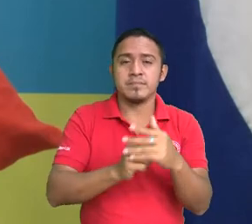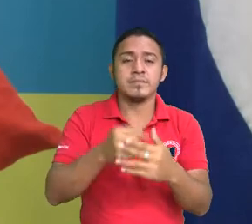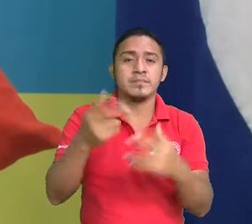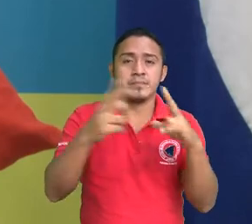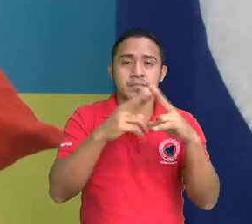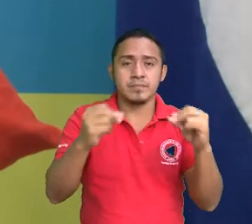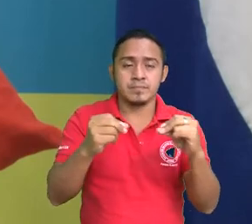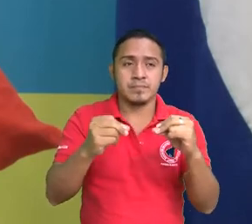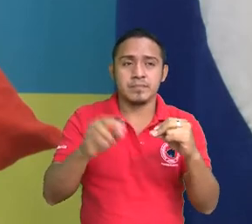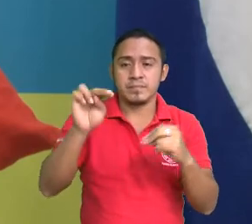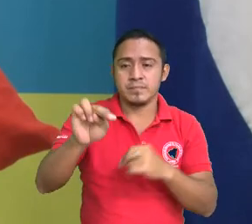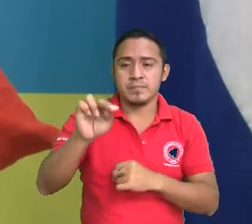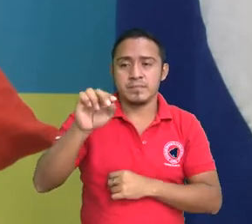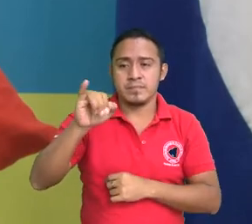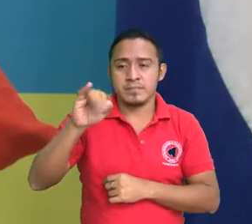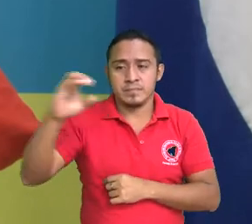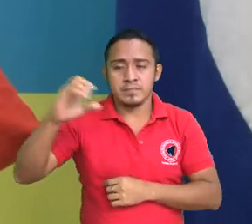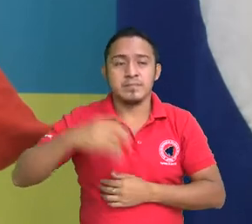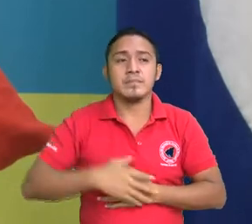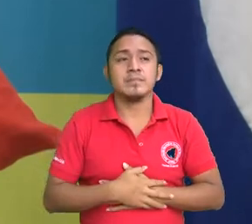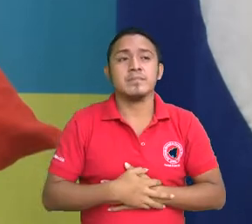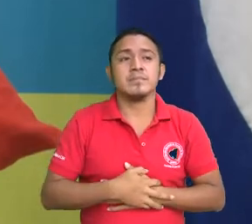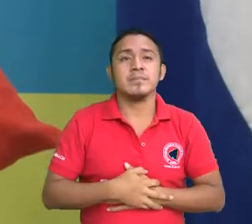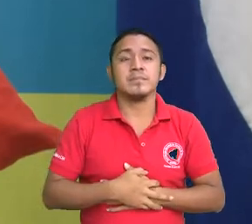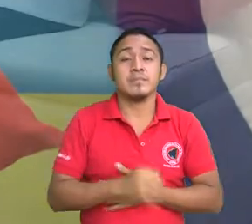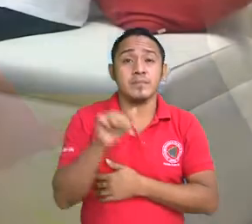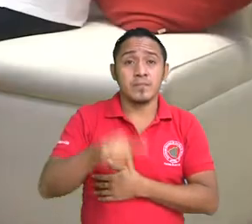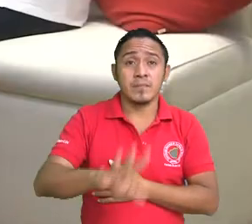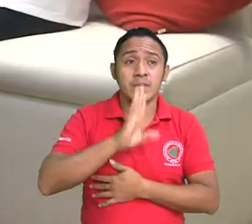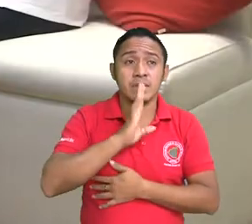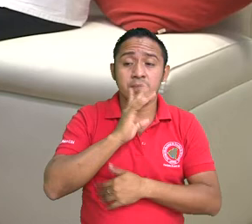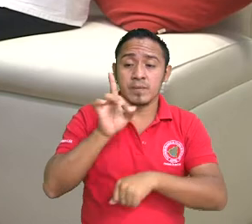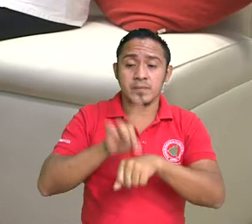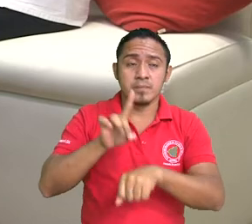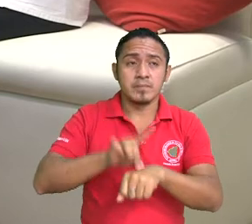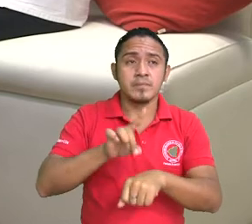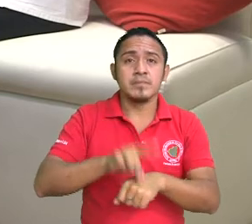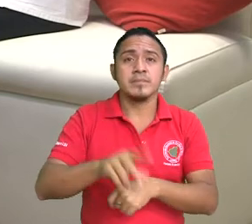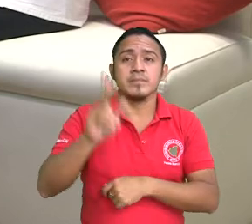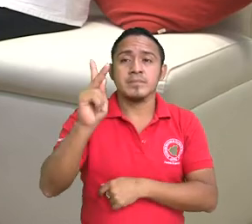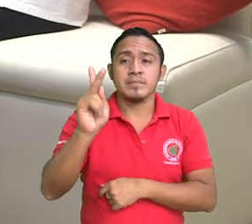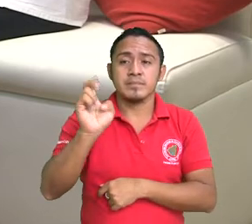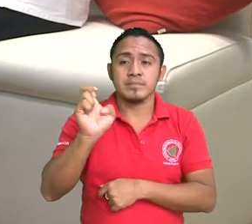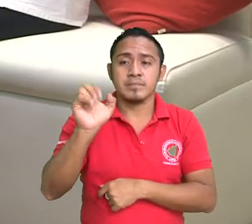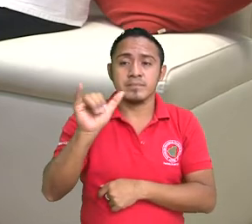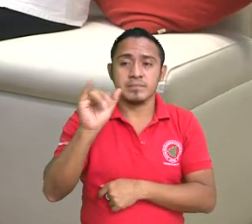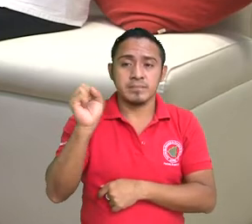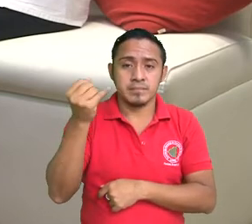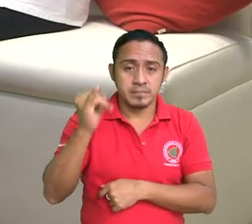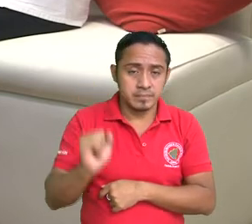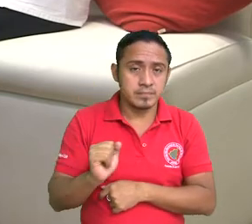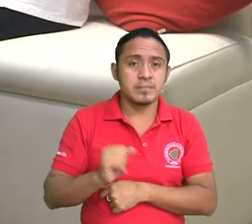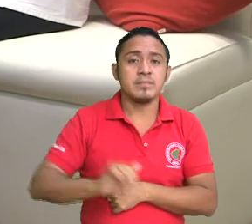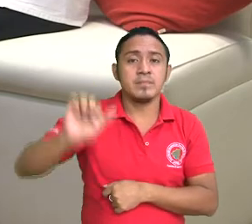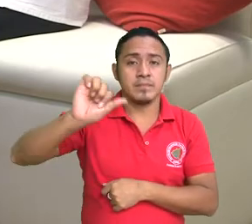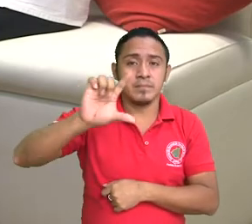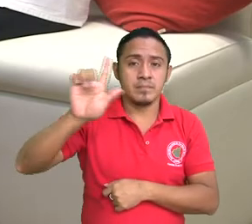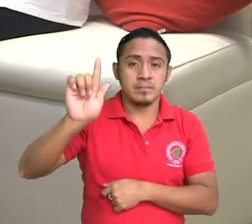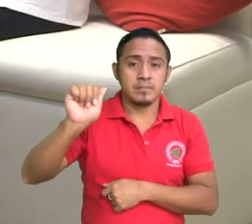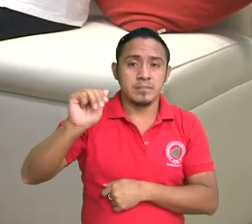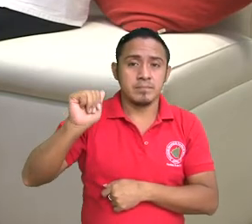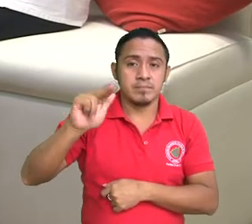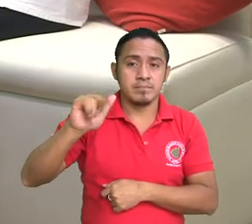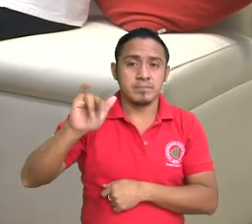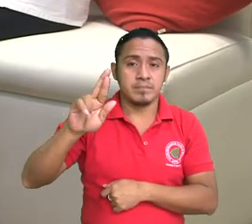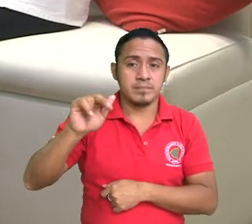Parlamentario NIC. Hoy conversamos con la doctora Casey Altamirano. Estamos conversando con ella sobre